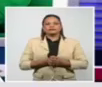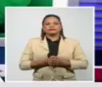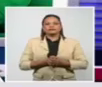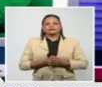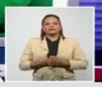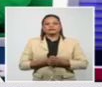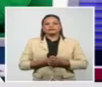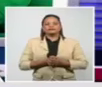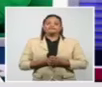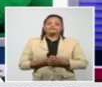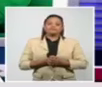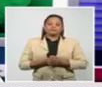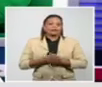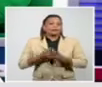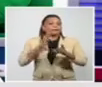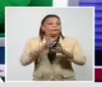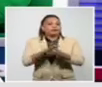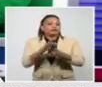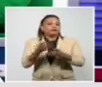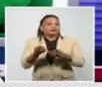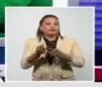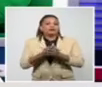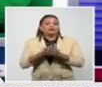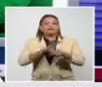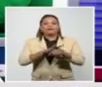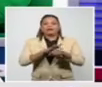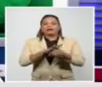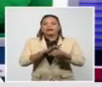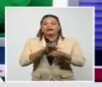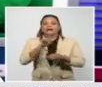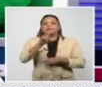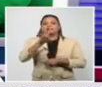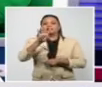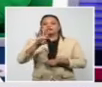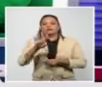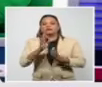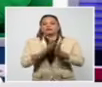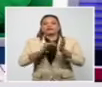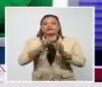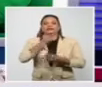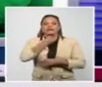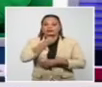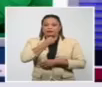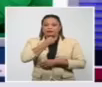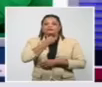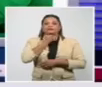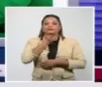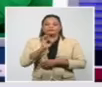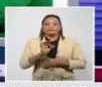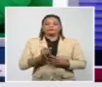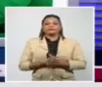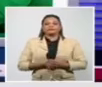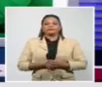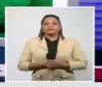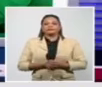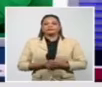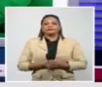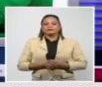que comenzó con los síntomas el 24 de enero y con una